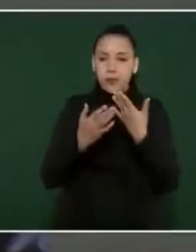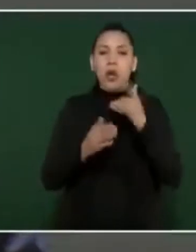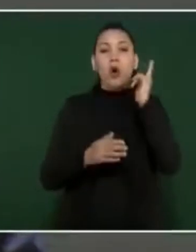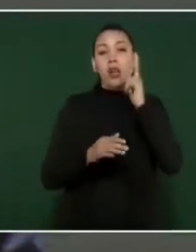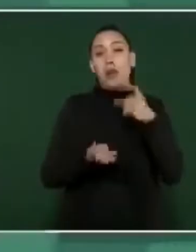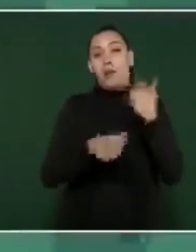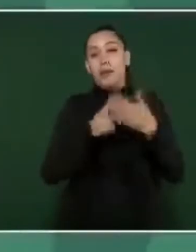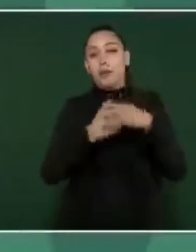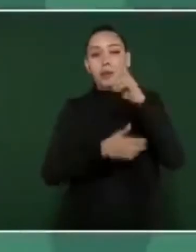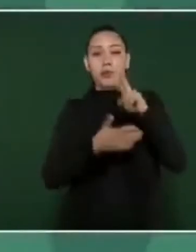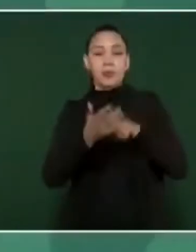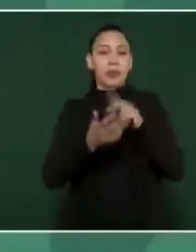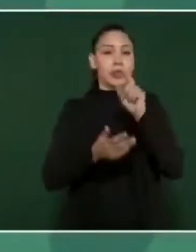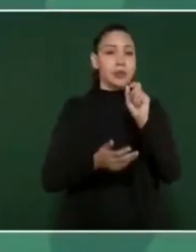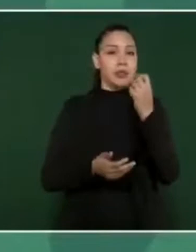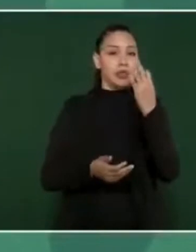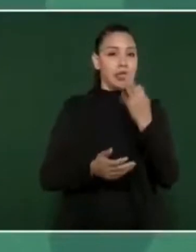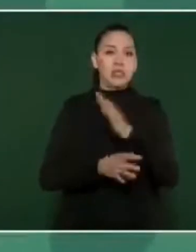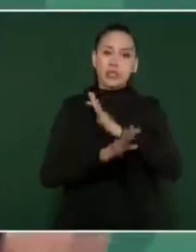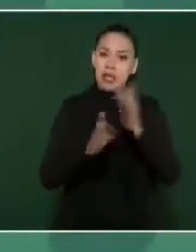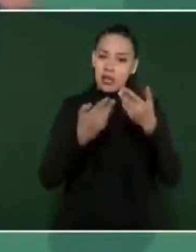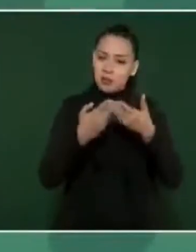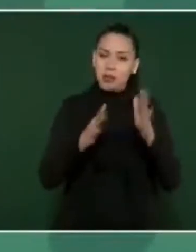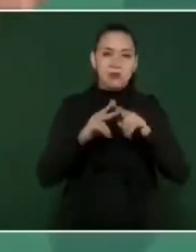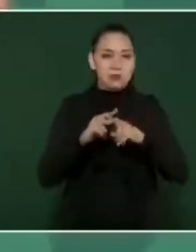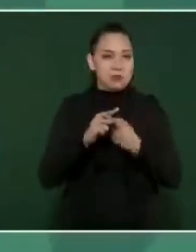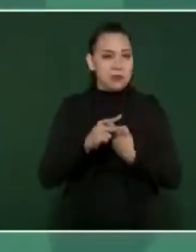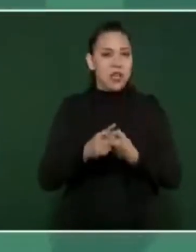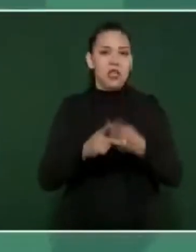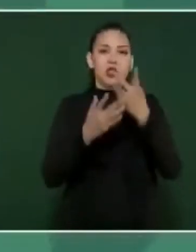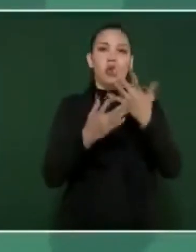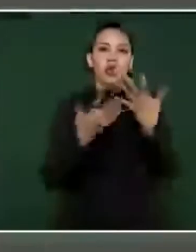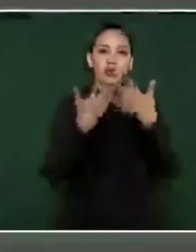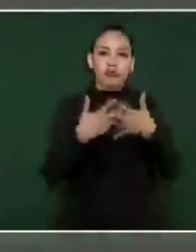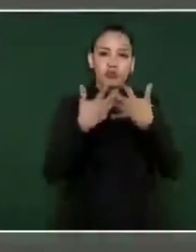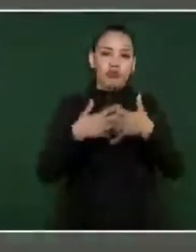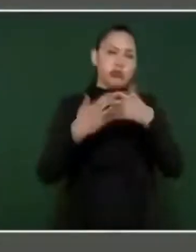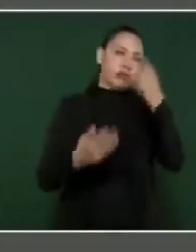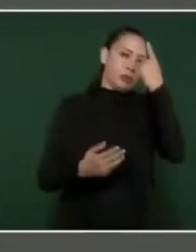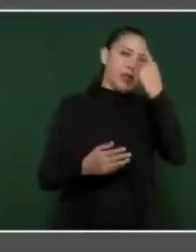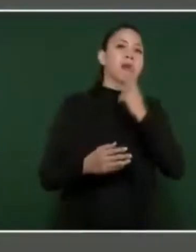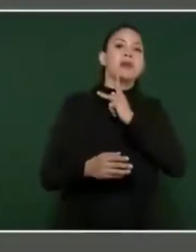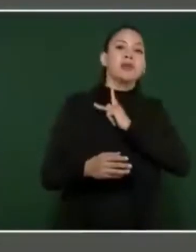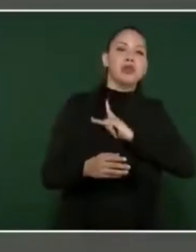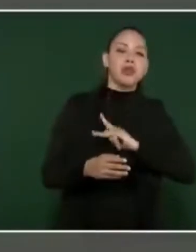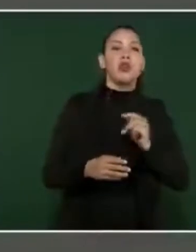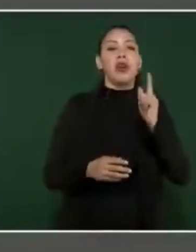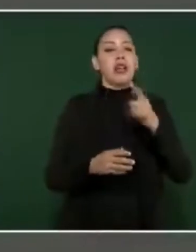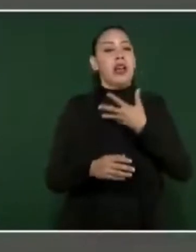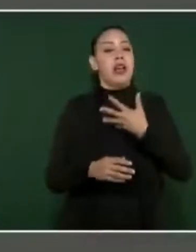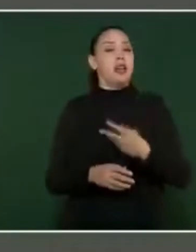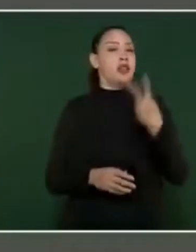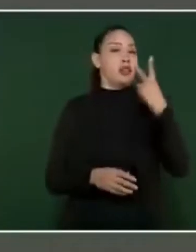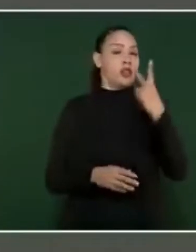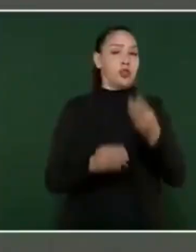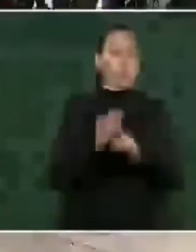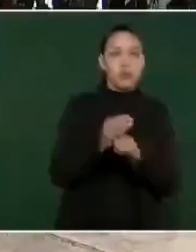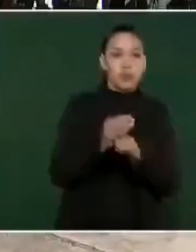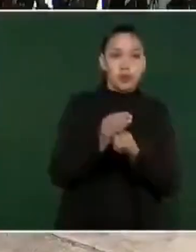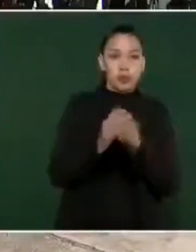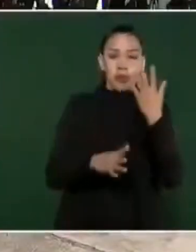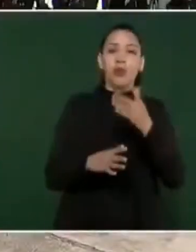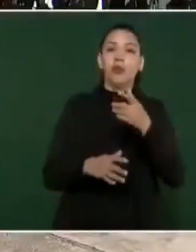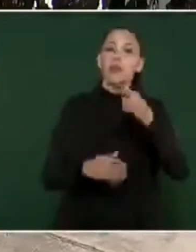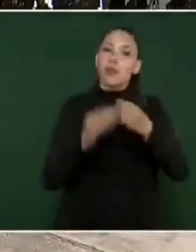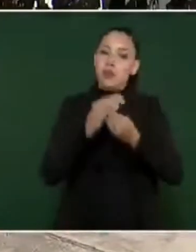nuevas plantas coquizadoras que se están construyendo. Estas plantas consisten en convertir el combustible